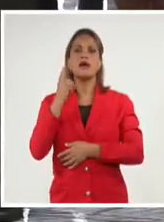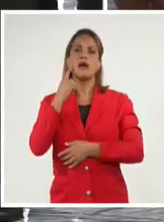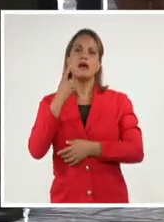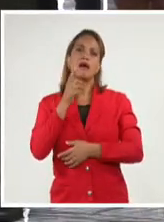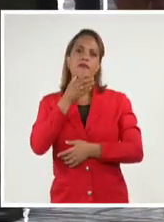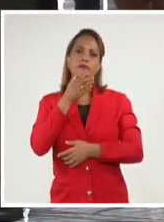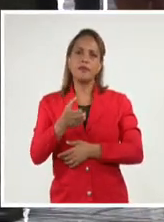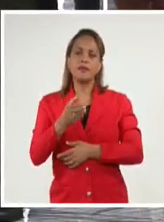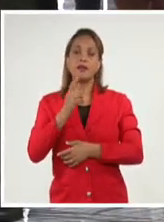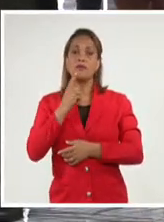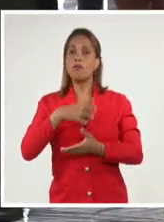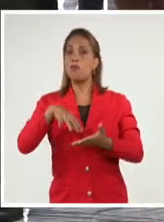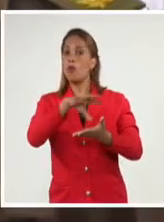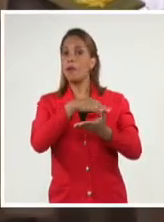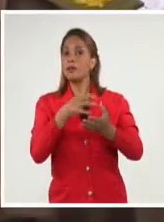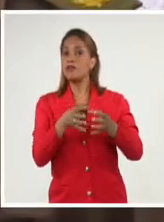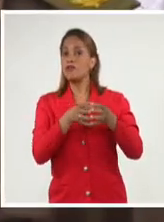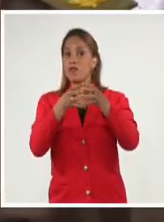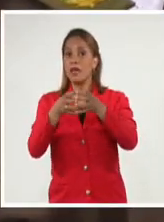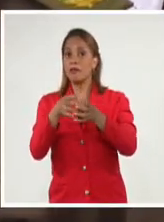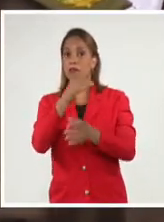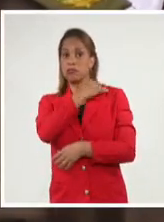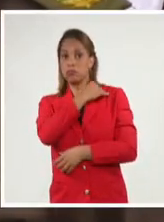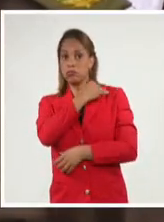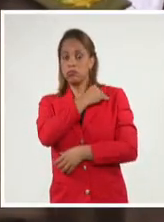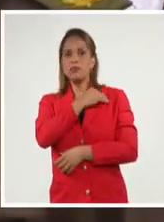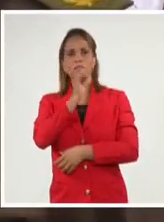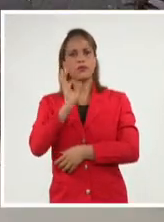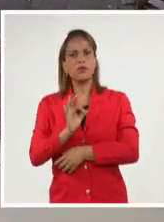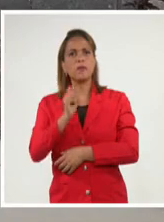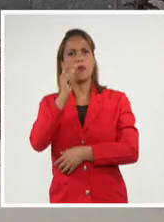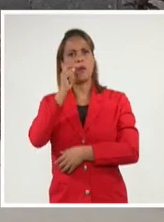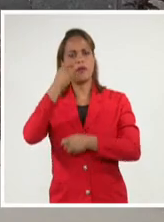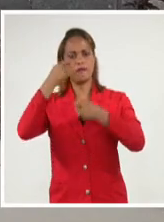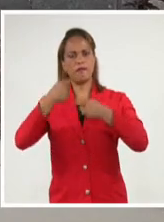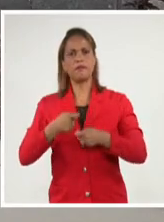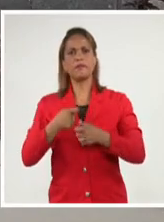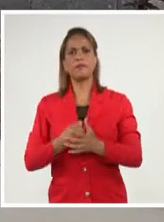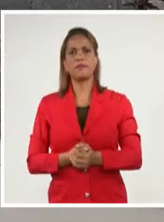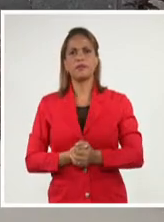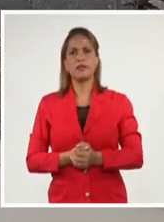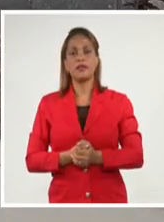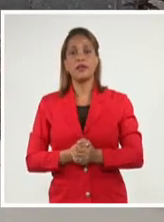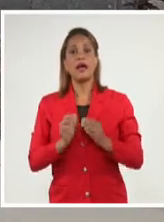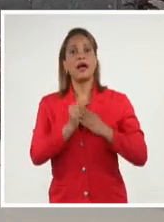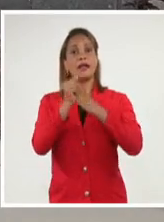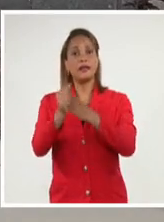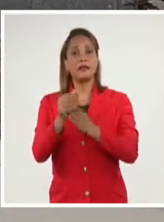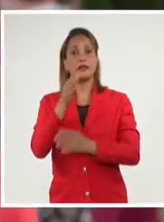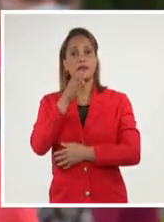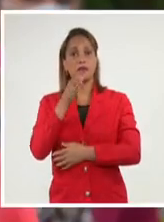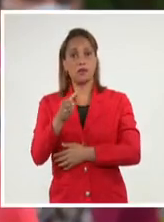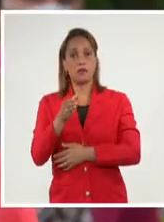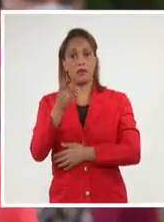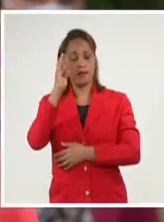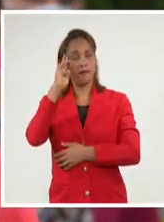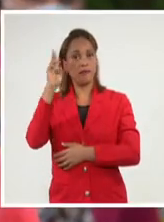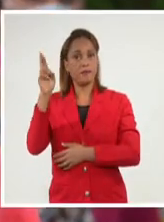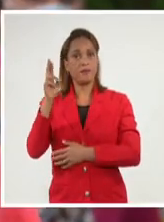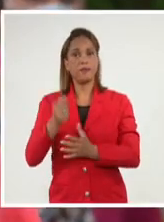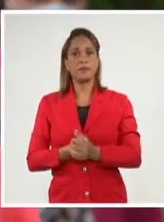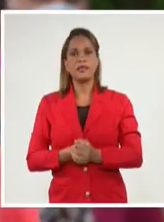de vestimentas militares empapadas, pero de hombres firmes. Al líder de la Revolución Cubana se honra con una ofrenda